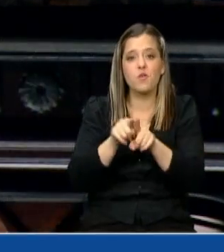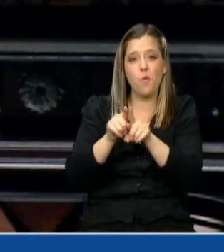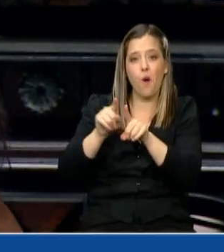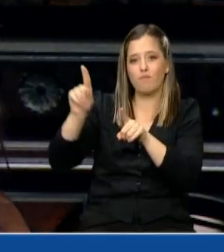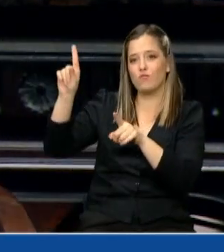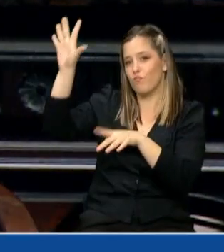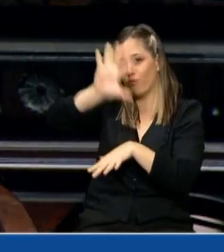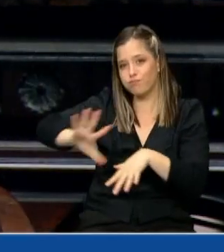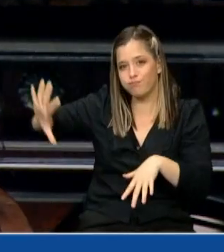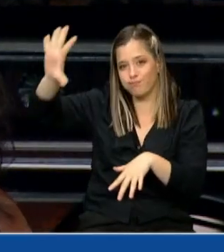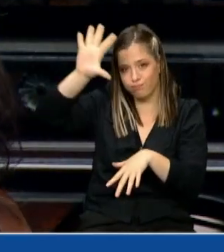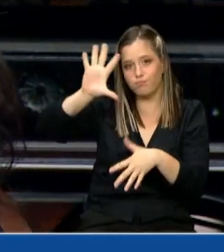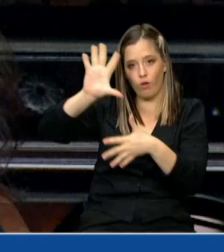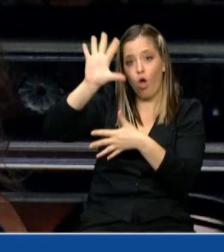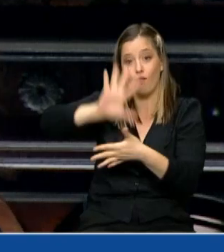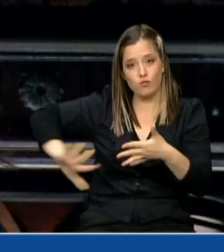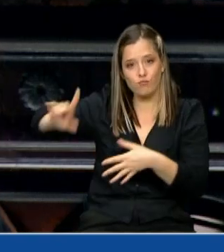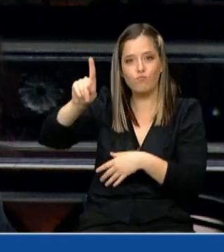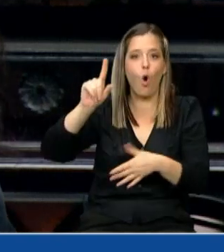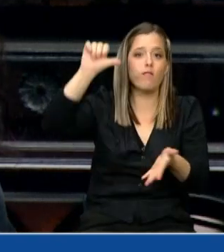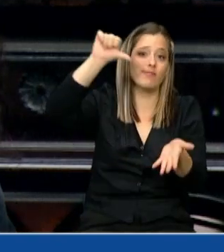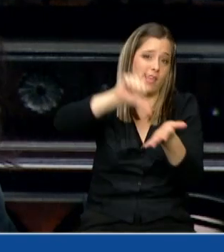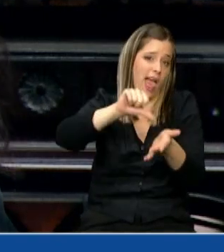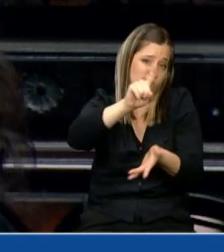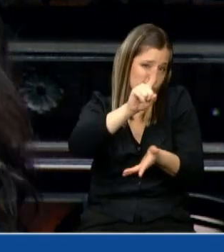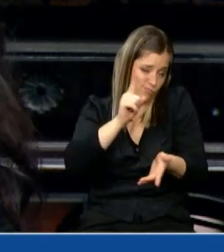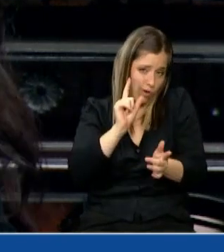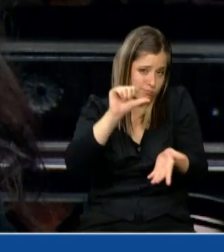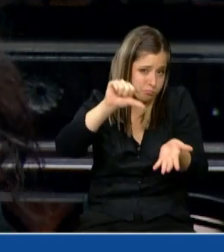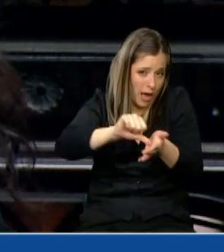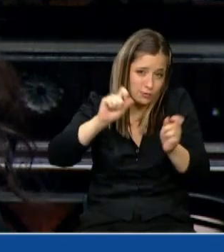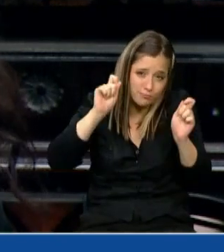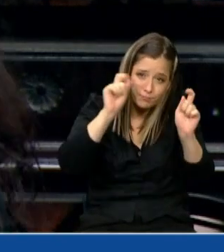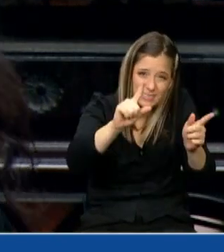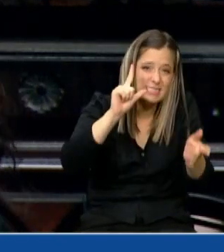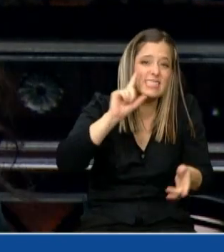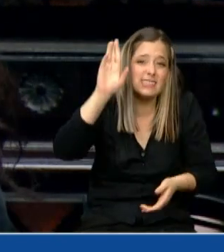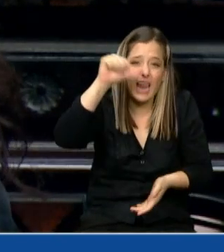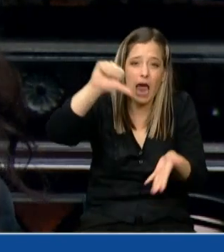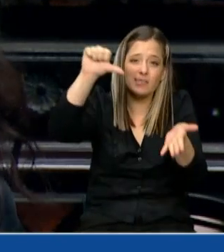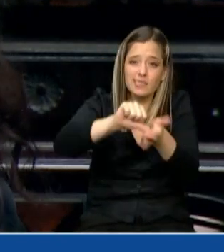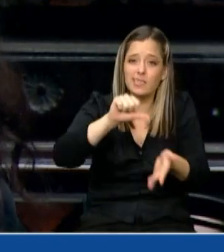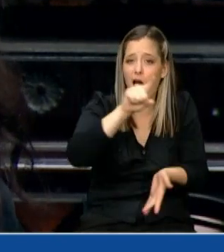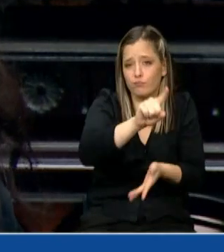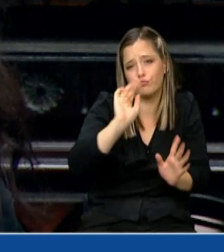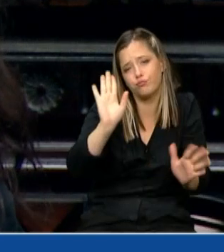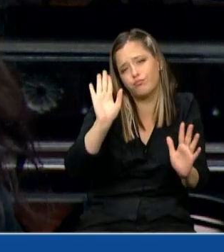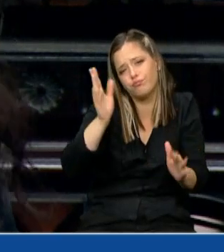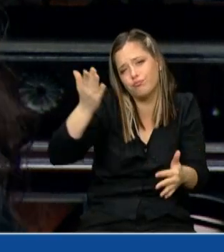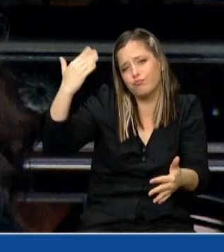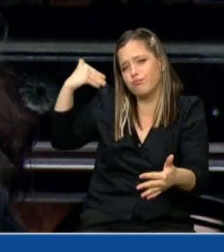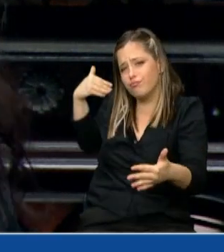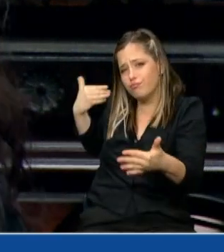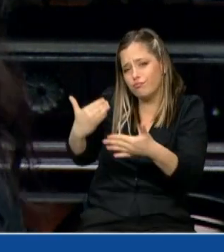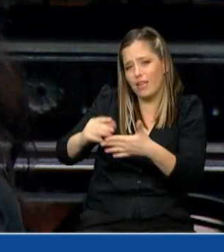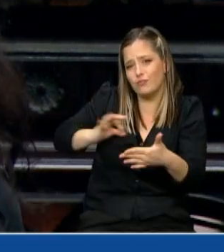Occidente como las que representa Irán, un país que tiene una larga historia con nosotros, que comenzó